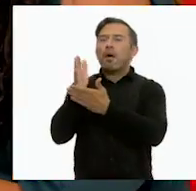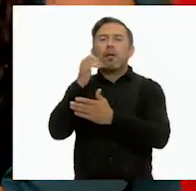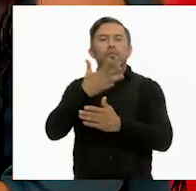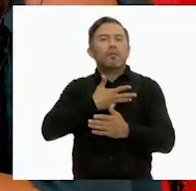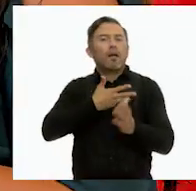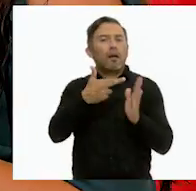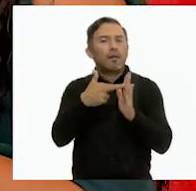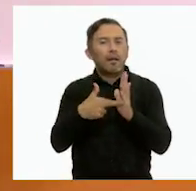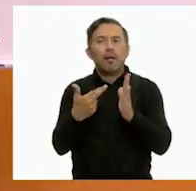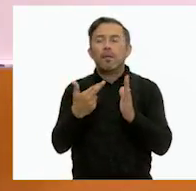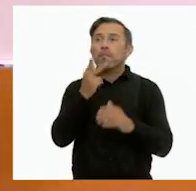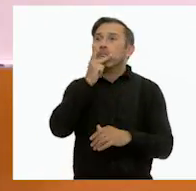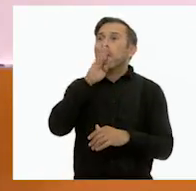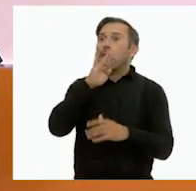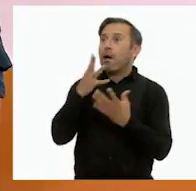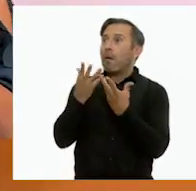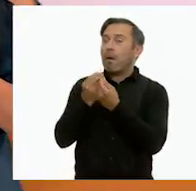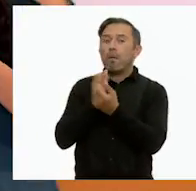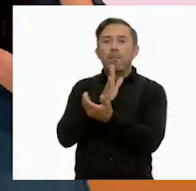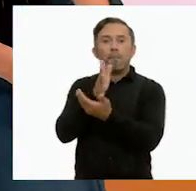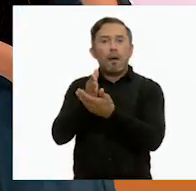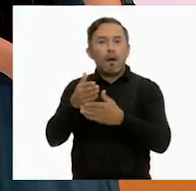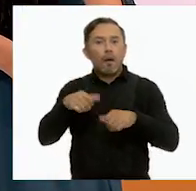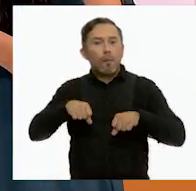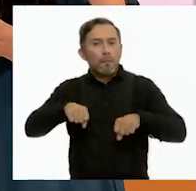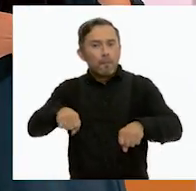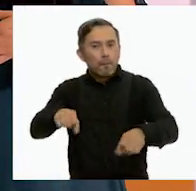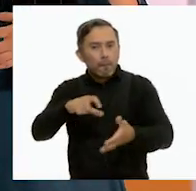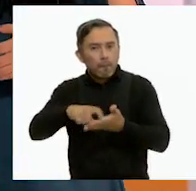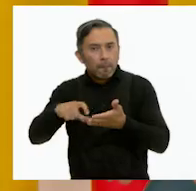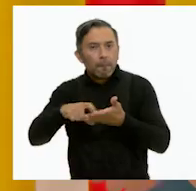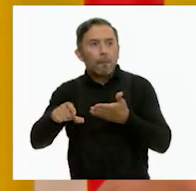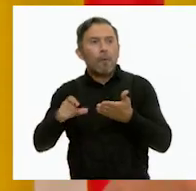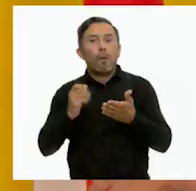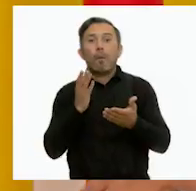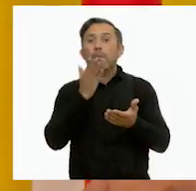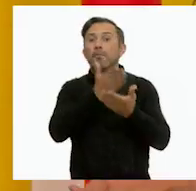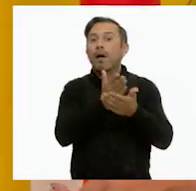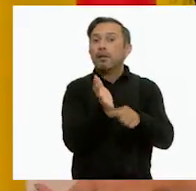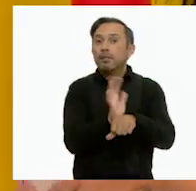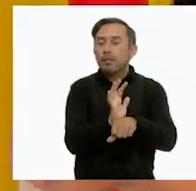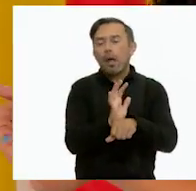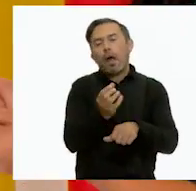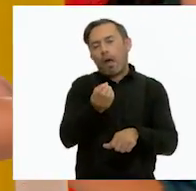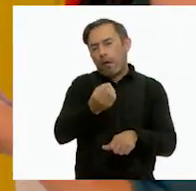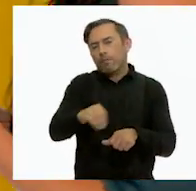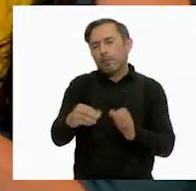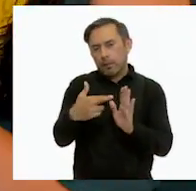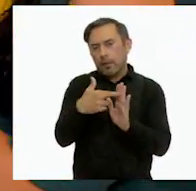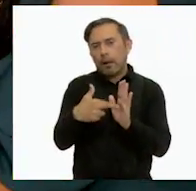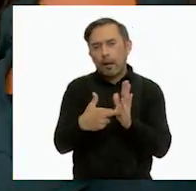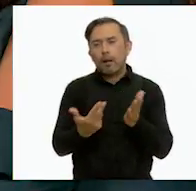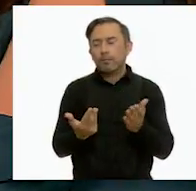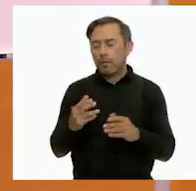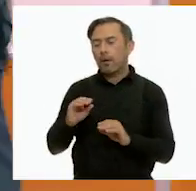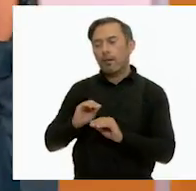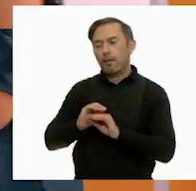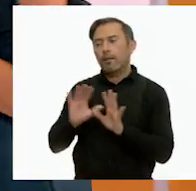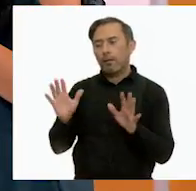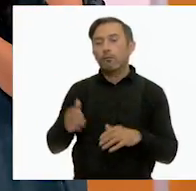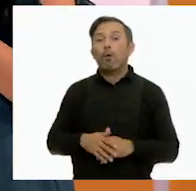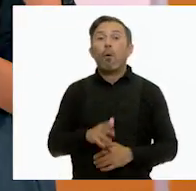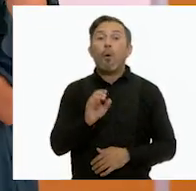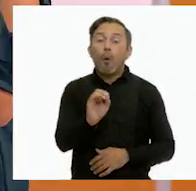papá, cuando estamos, a lo mejor vamos al cine, también tenemos que tener reglas. Claro. O, pues, volvemos